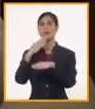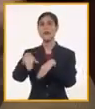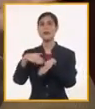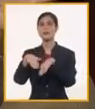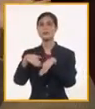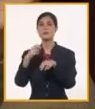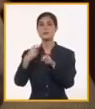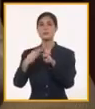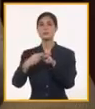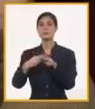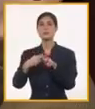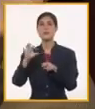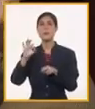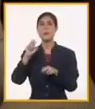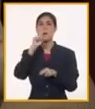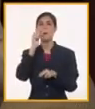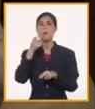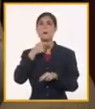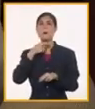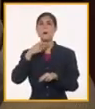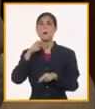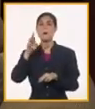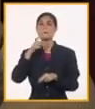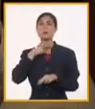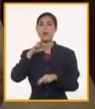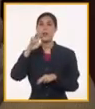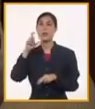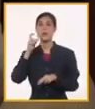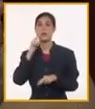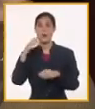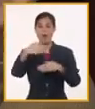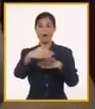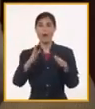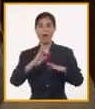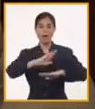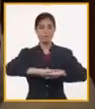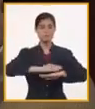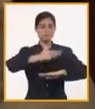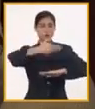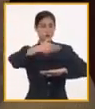mi papá vio aquello, vio la caja aquella, leyó, le gustó